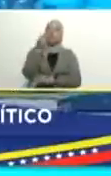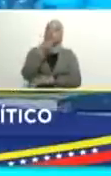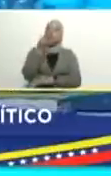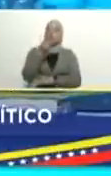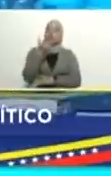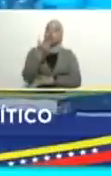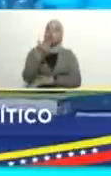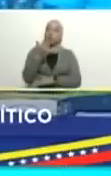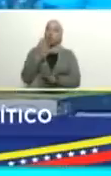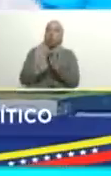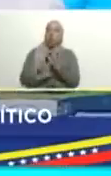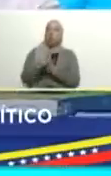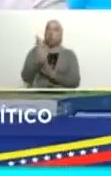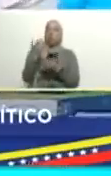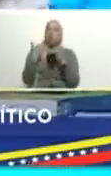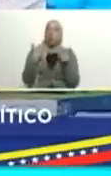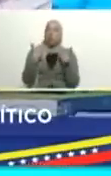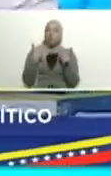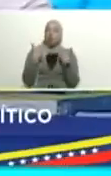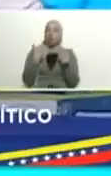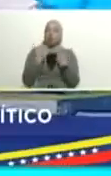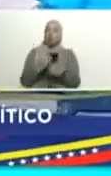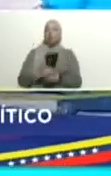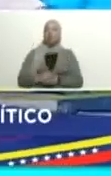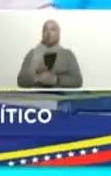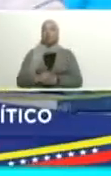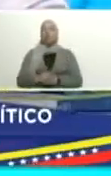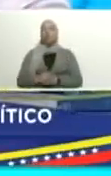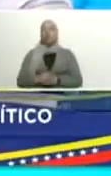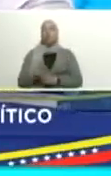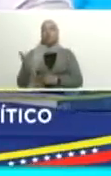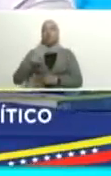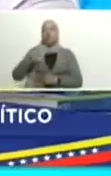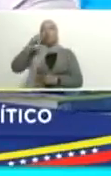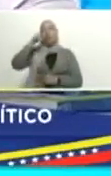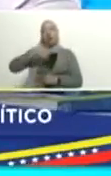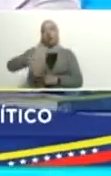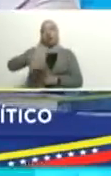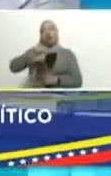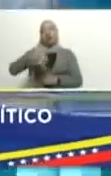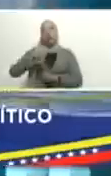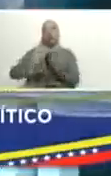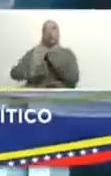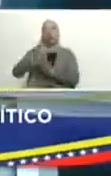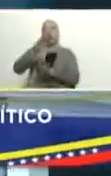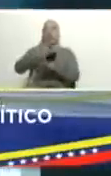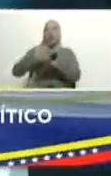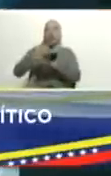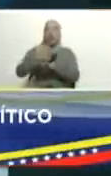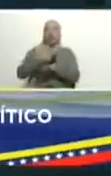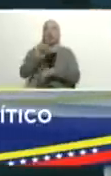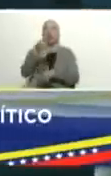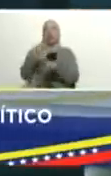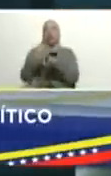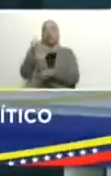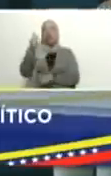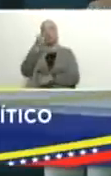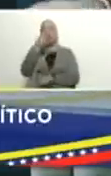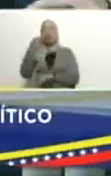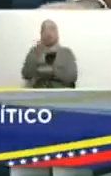dificultades por superar, por enfrentar, la necesidad de fortalecer la capacidad de gobierno con el 1x10 del